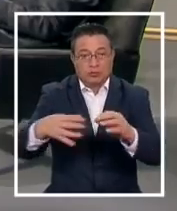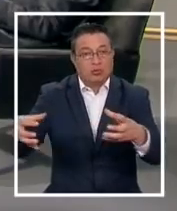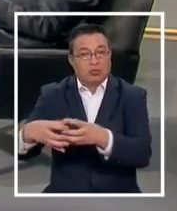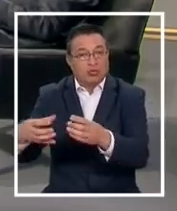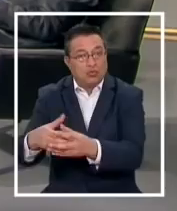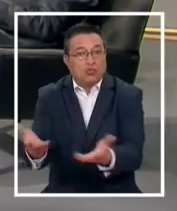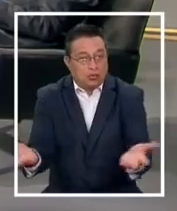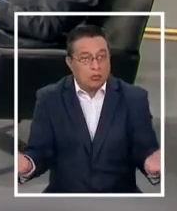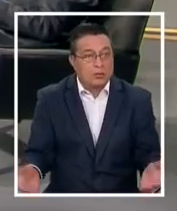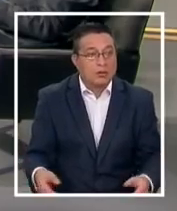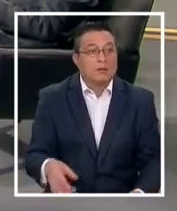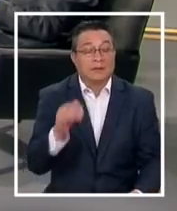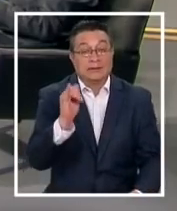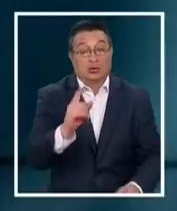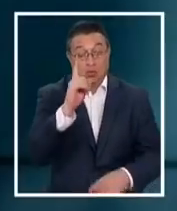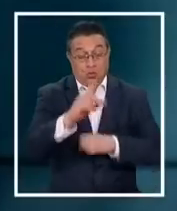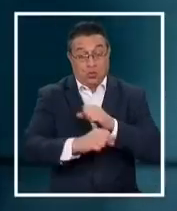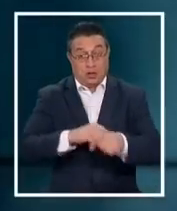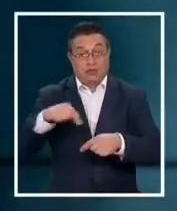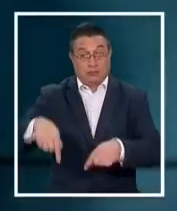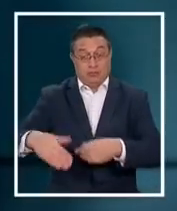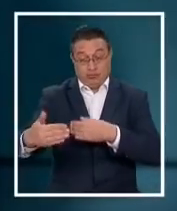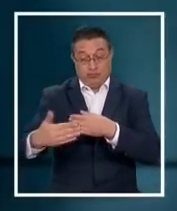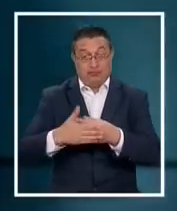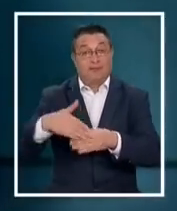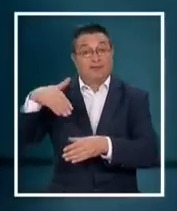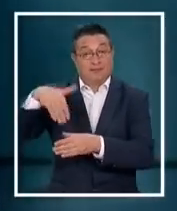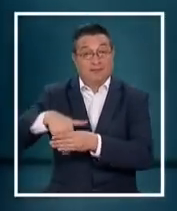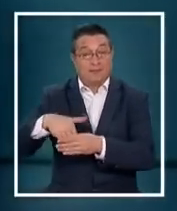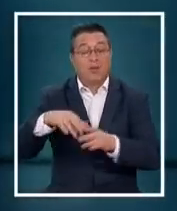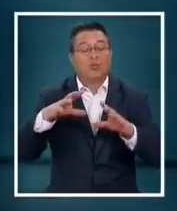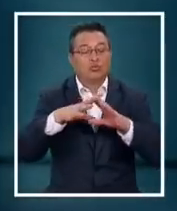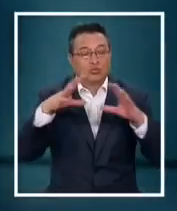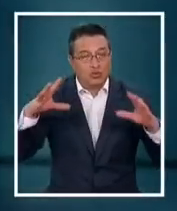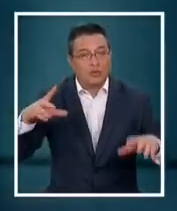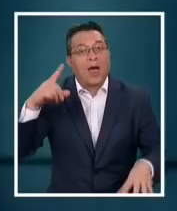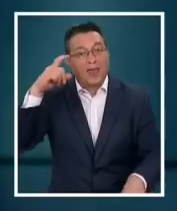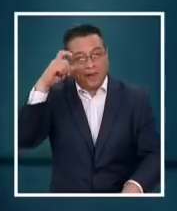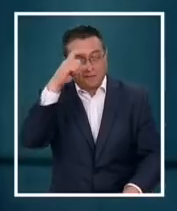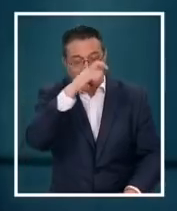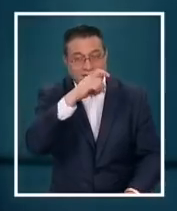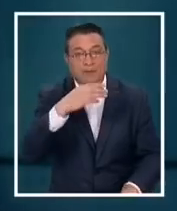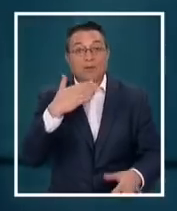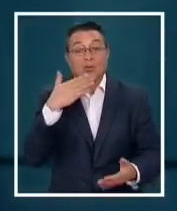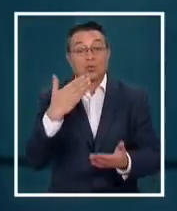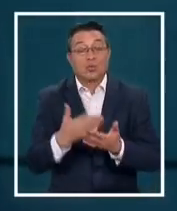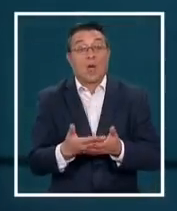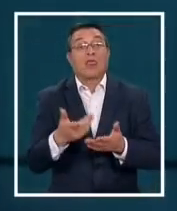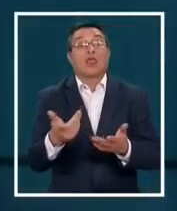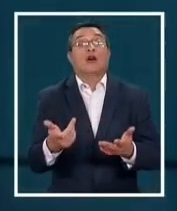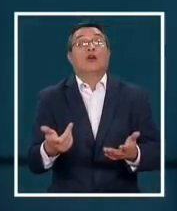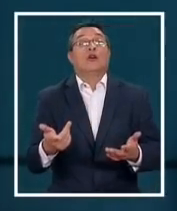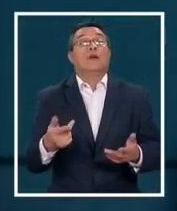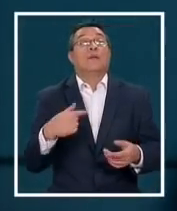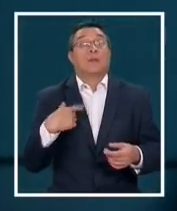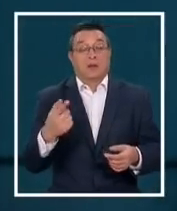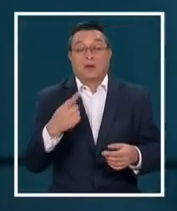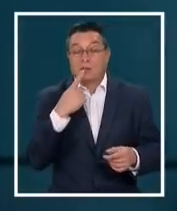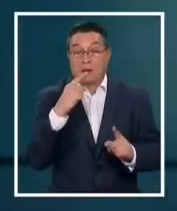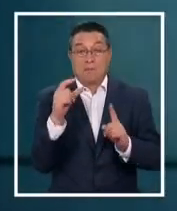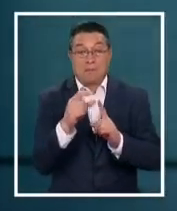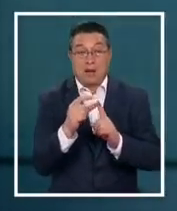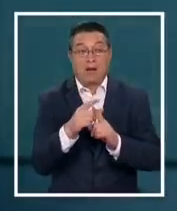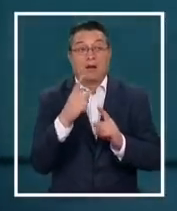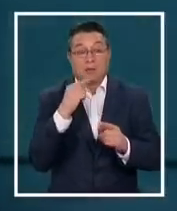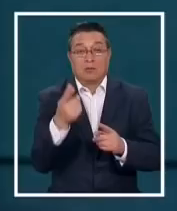año, sector. Efectivamente, Connie, en un año electoral, ya lo decíamos antes, es súper difícil cuando el incentivo es así, y voy a poner una palabra bien